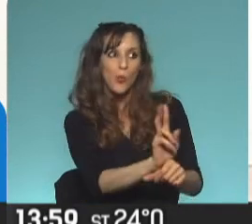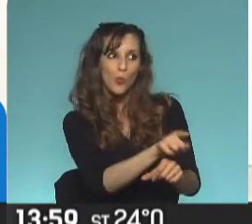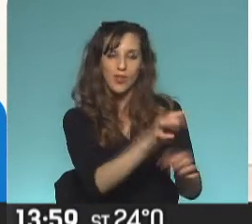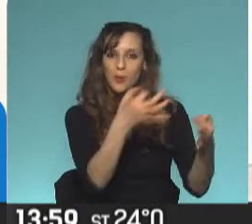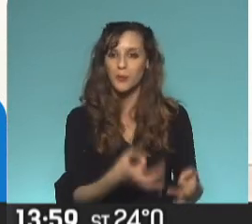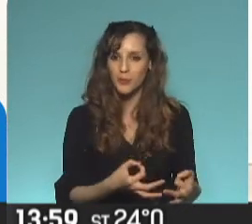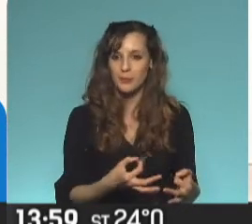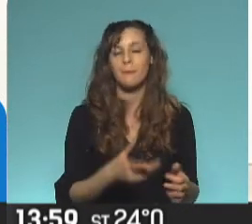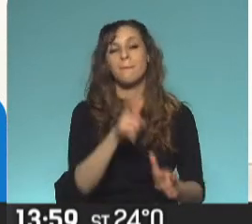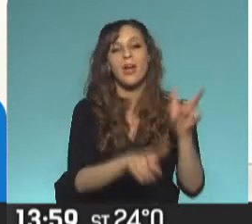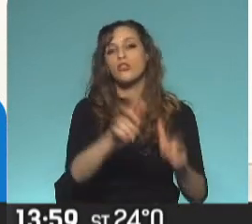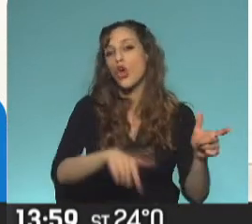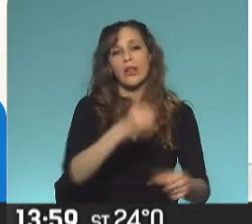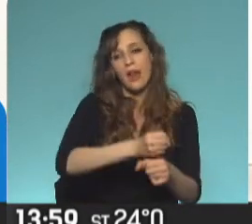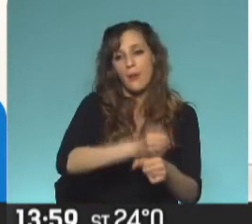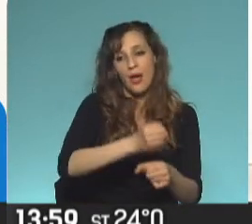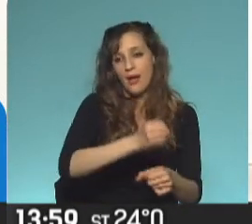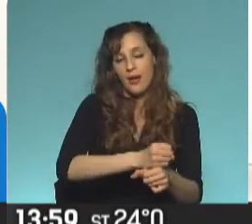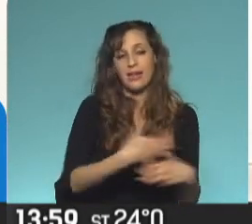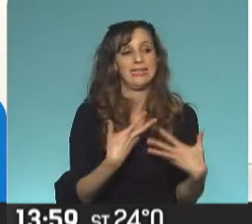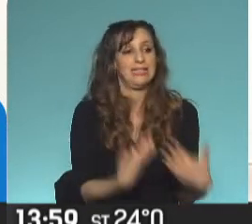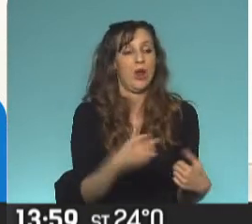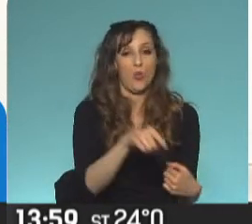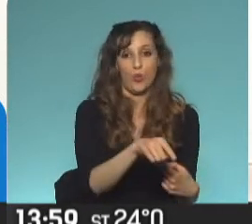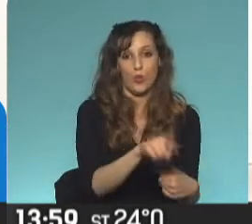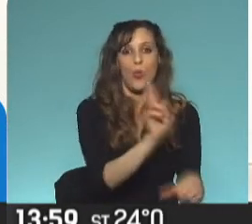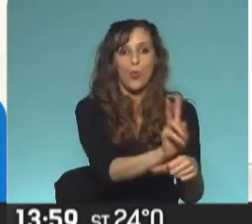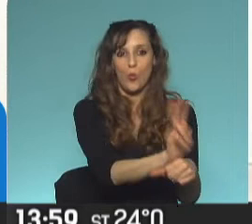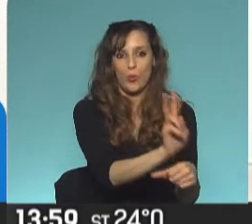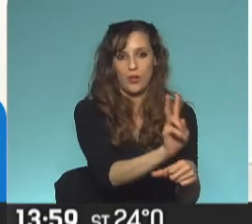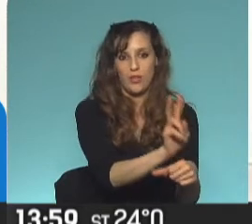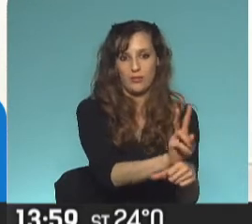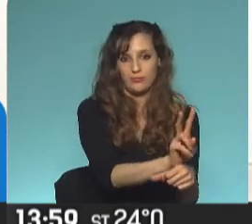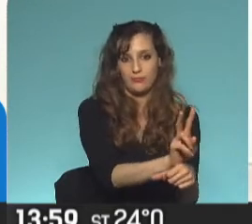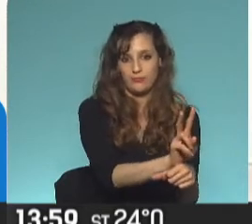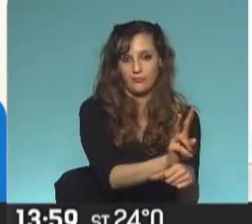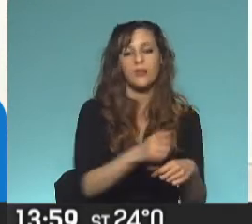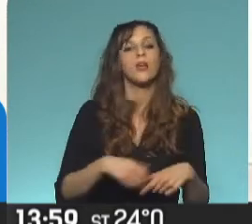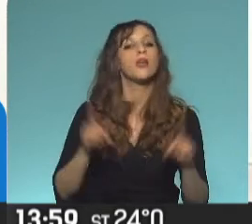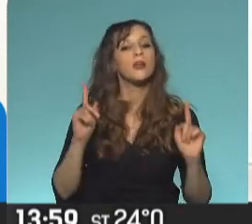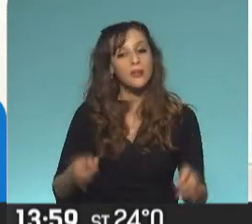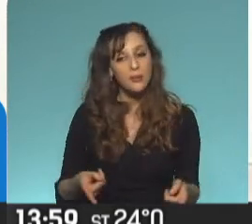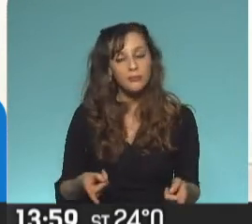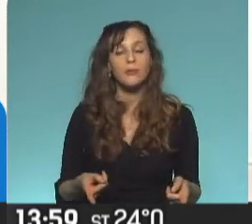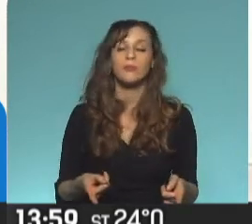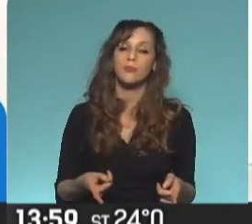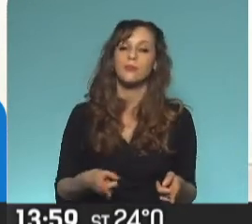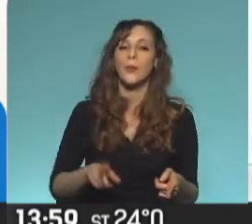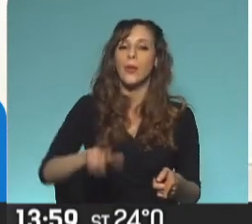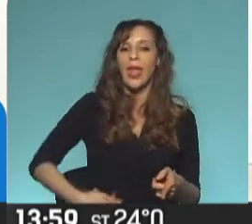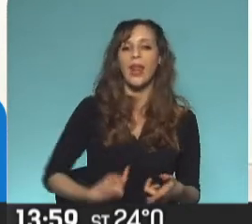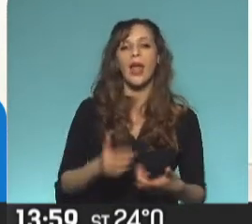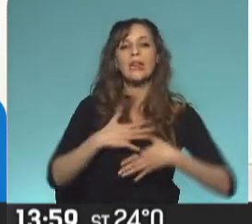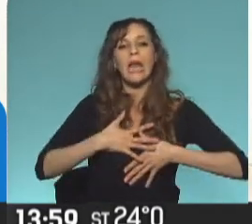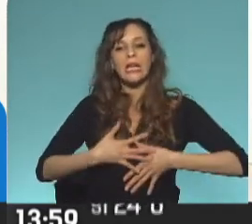son los trabajadores y trabajadoras de la salud y nos va a dar una posibilidad de trabajar con más holgura